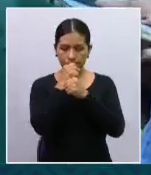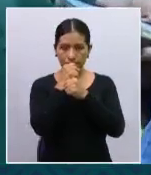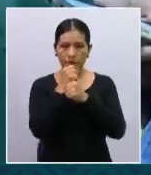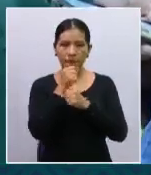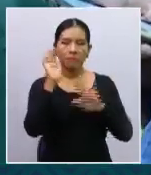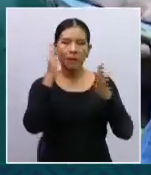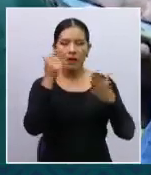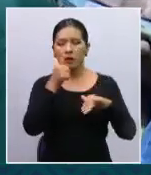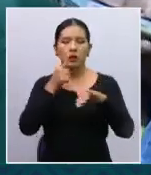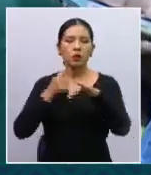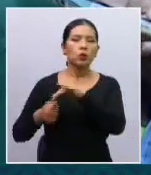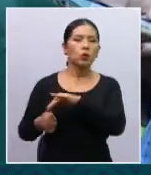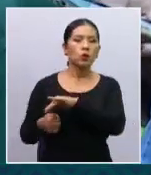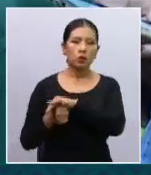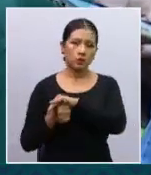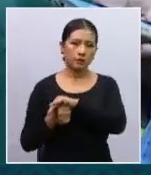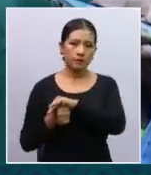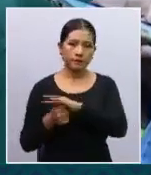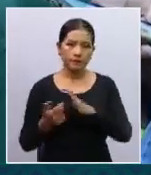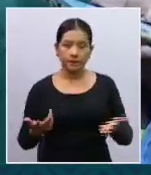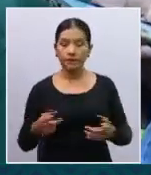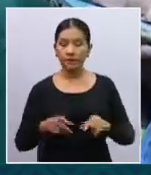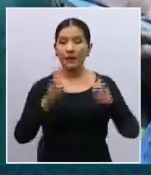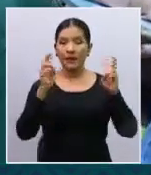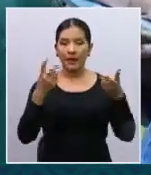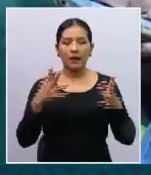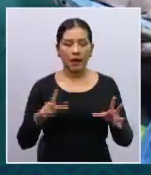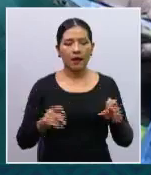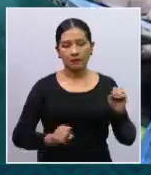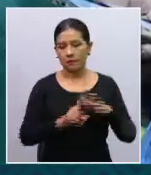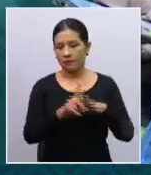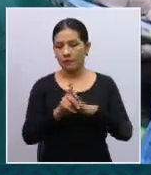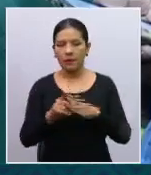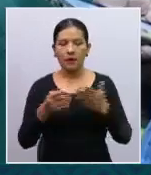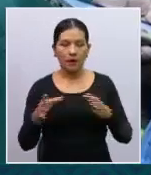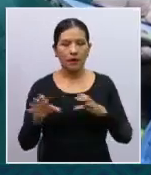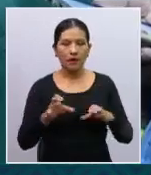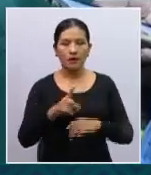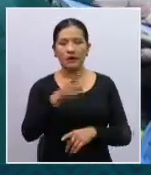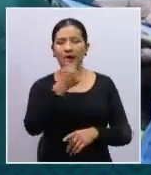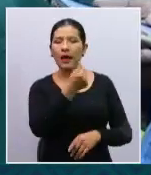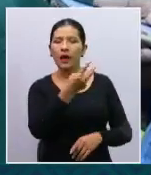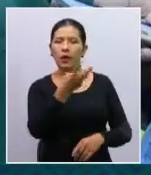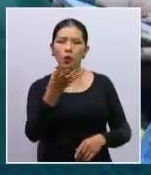Si bien ha habido este tipo de hechos de parte de algunos